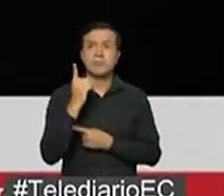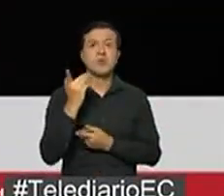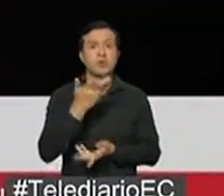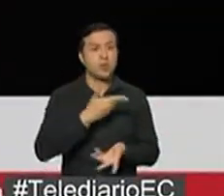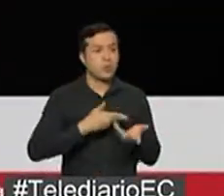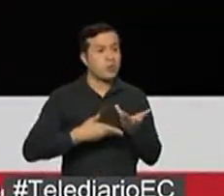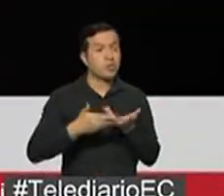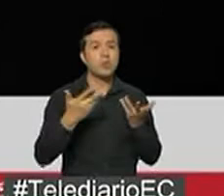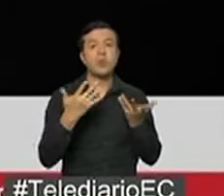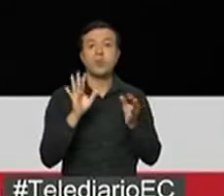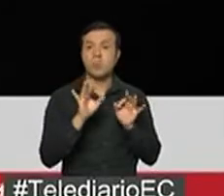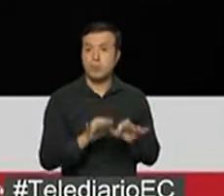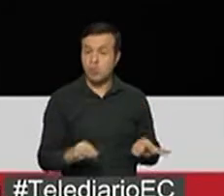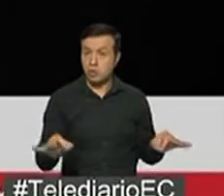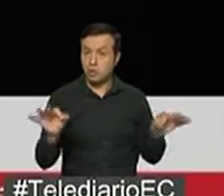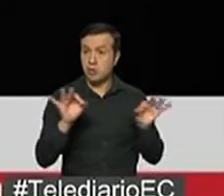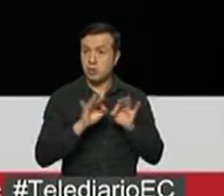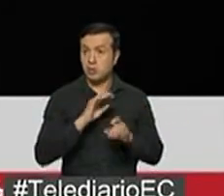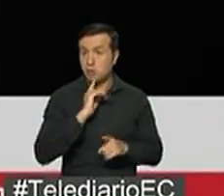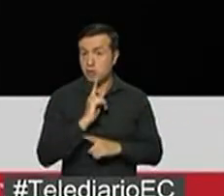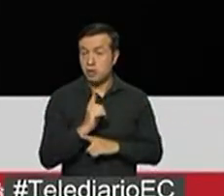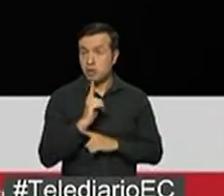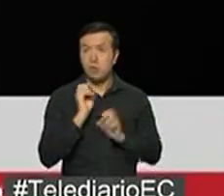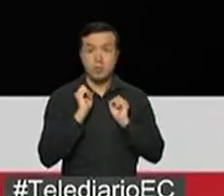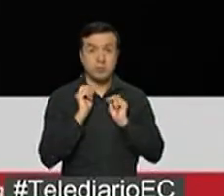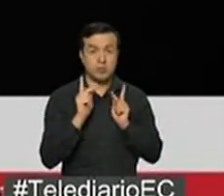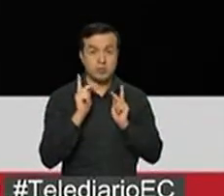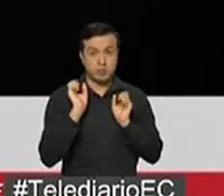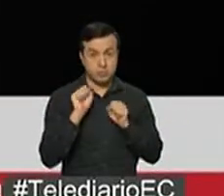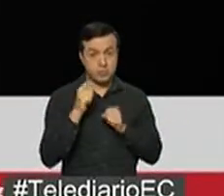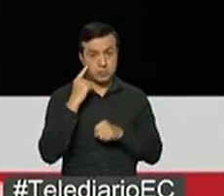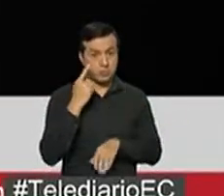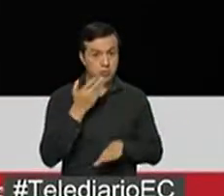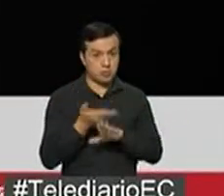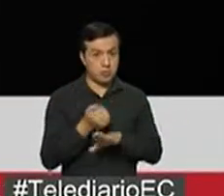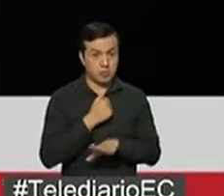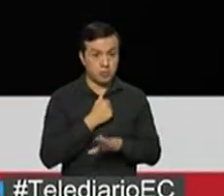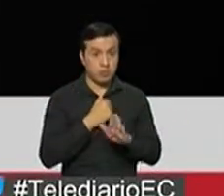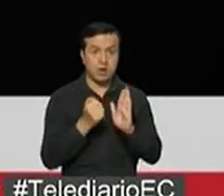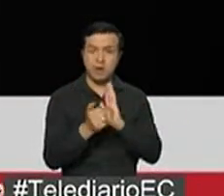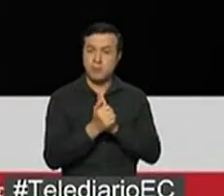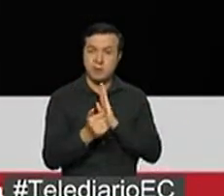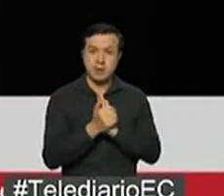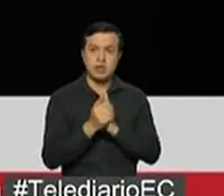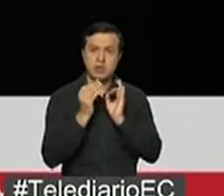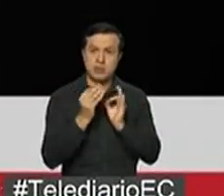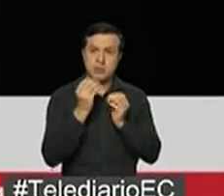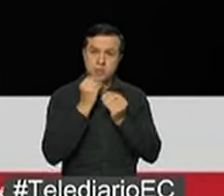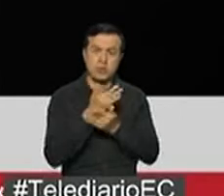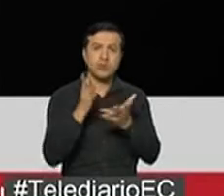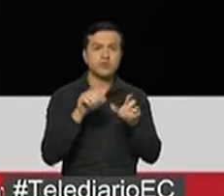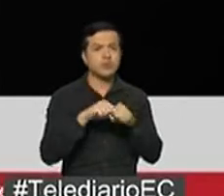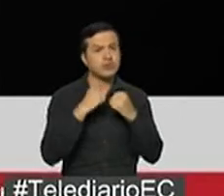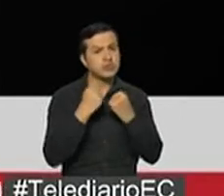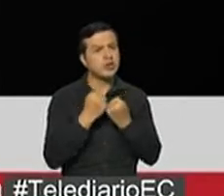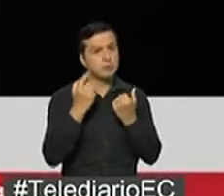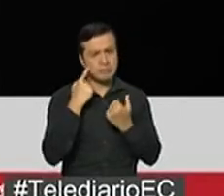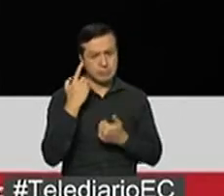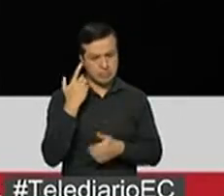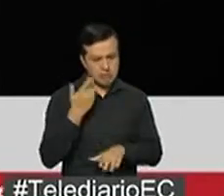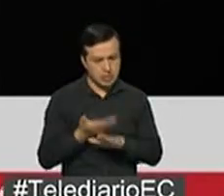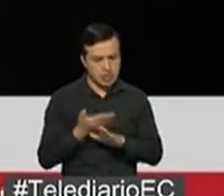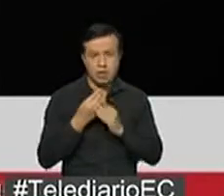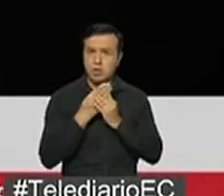como este es un momento importante porque es la oportunidad de poder mostrar nuestro talento de poder decirle a la sociedad que estamos aquí presentes